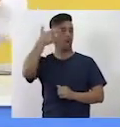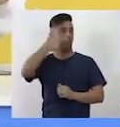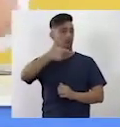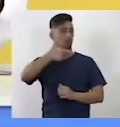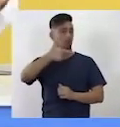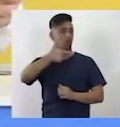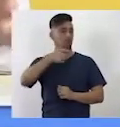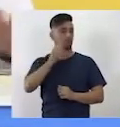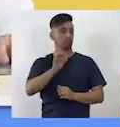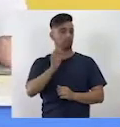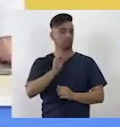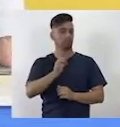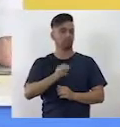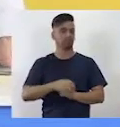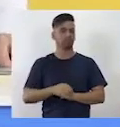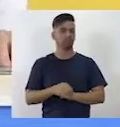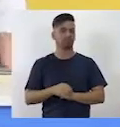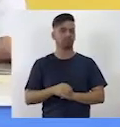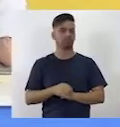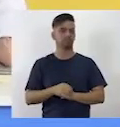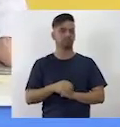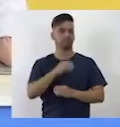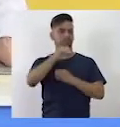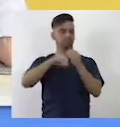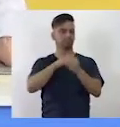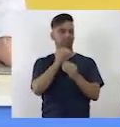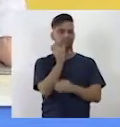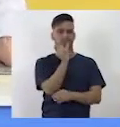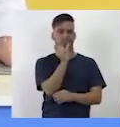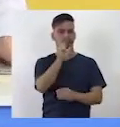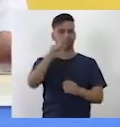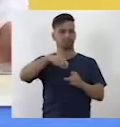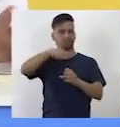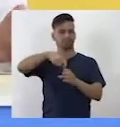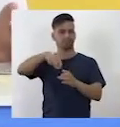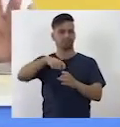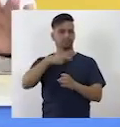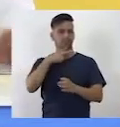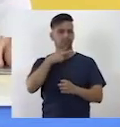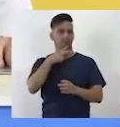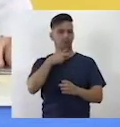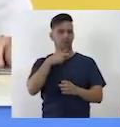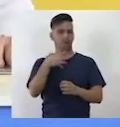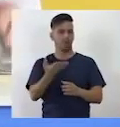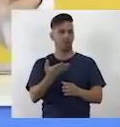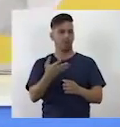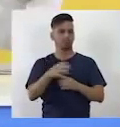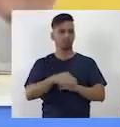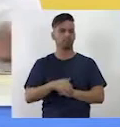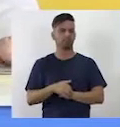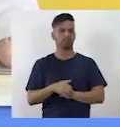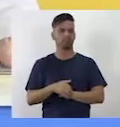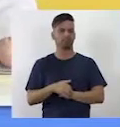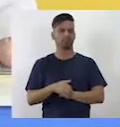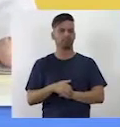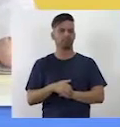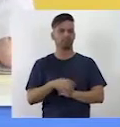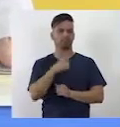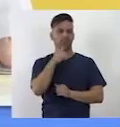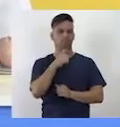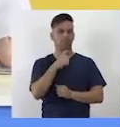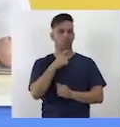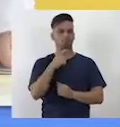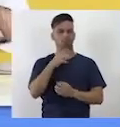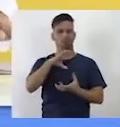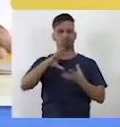frente al de oxy no se combustión a los hidrocarburos idh adiós seca ponía era agua si la combustión incompleta si no da una mezcla más compleja de